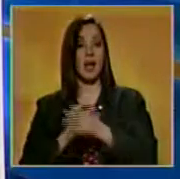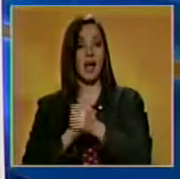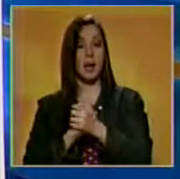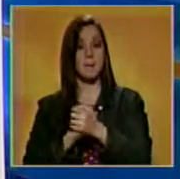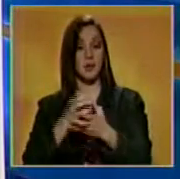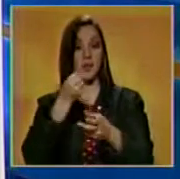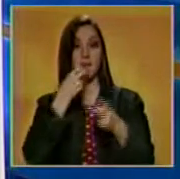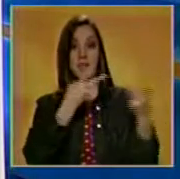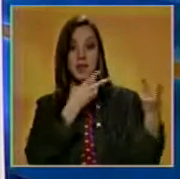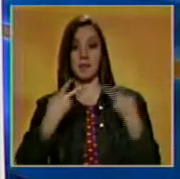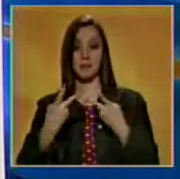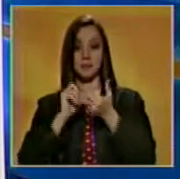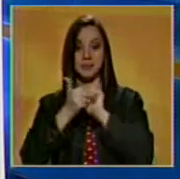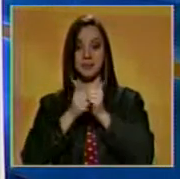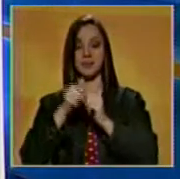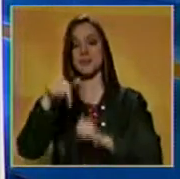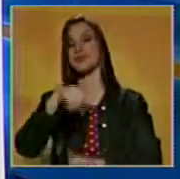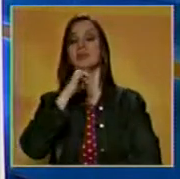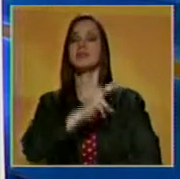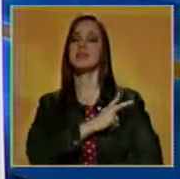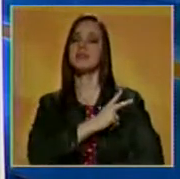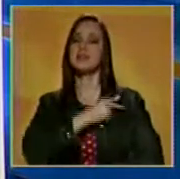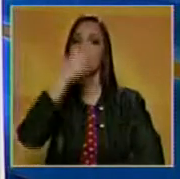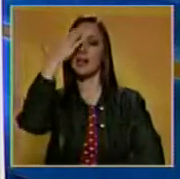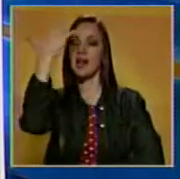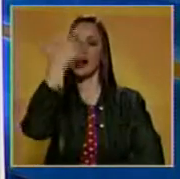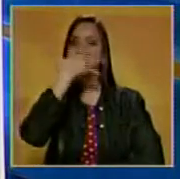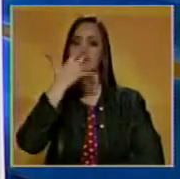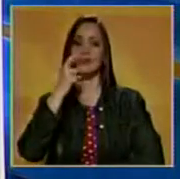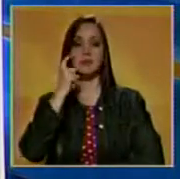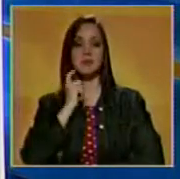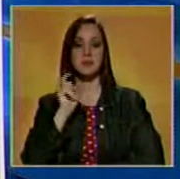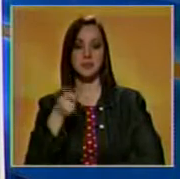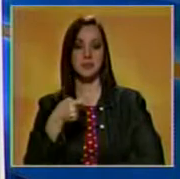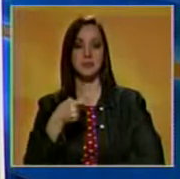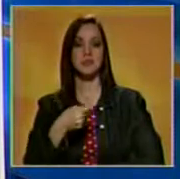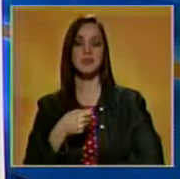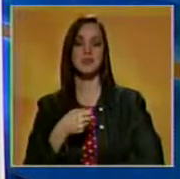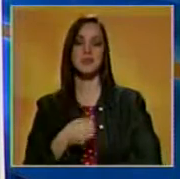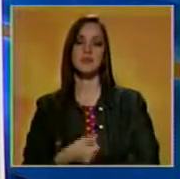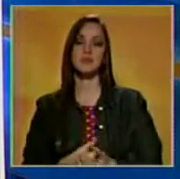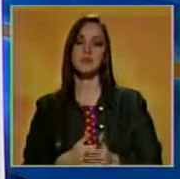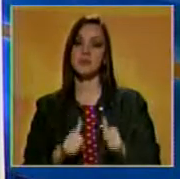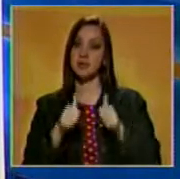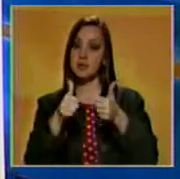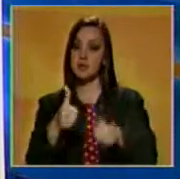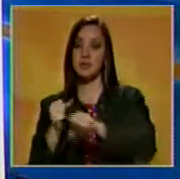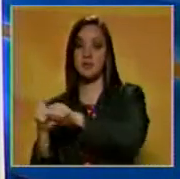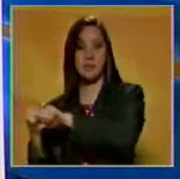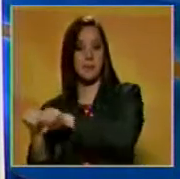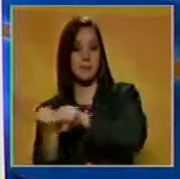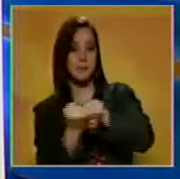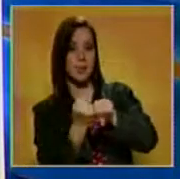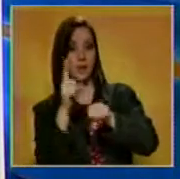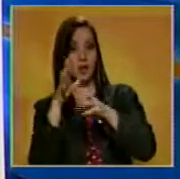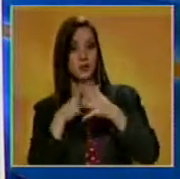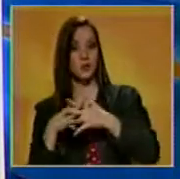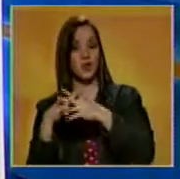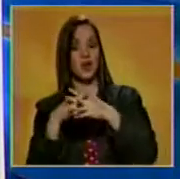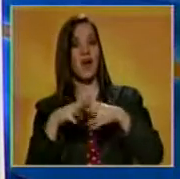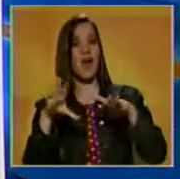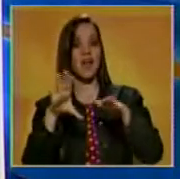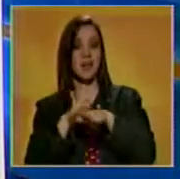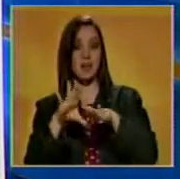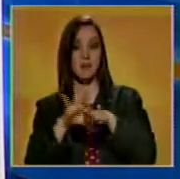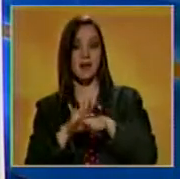Amigas y amigos, bienvenidos a Los Deportes en su noticiero Venevisión. Les saluda Gregorio Rojas, un gusto acompañarles. Comenzamos hablando de béisbol de Grandes Ligas porque este martes